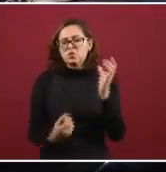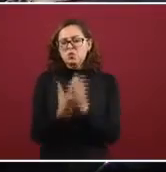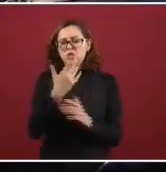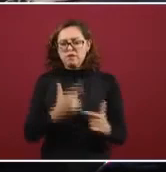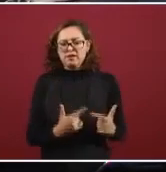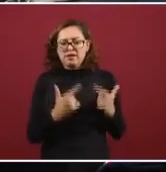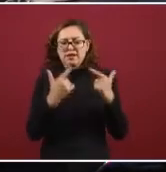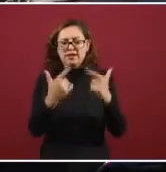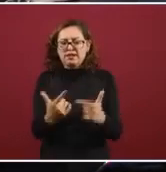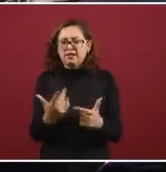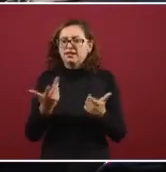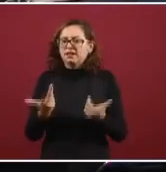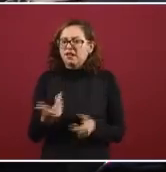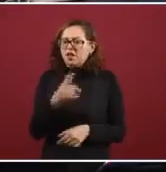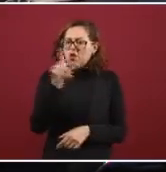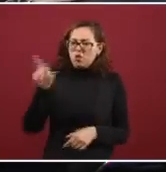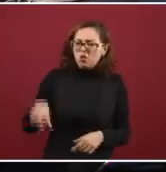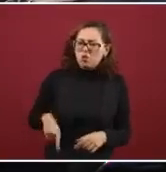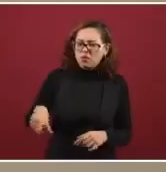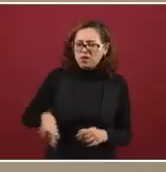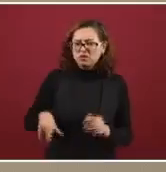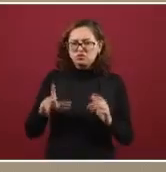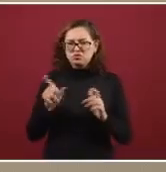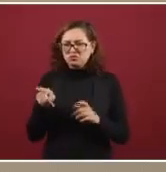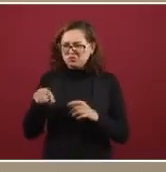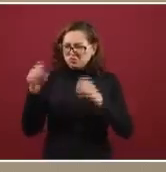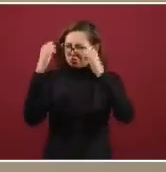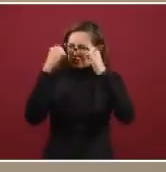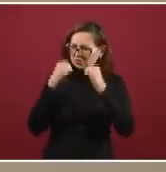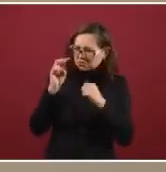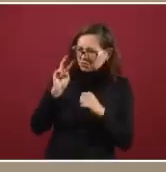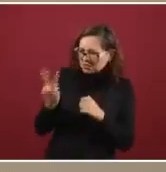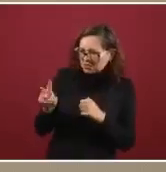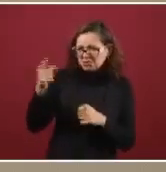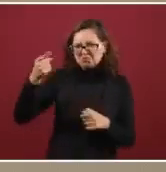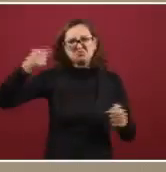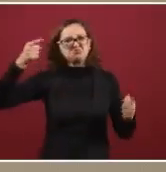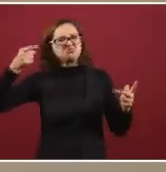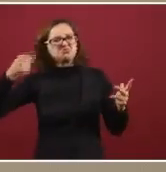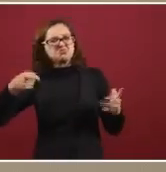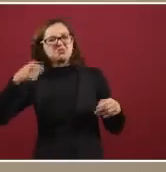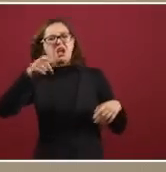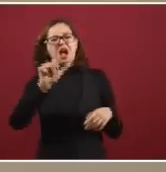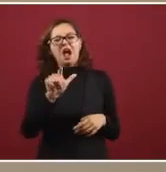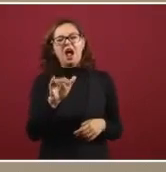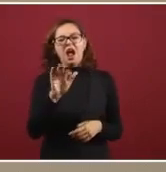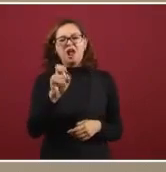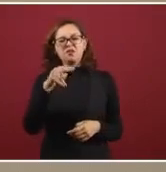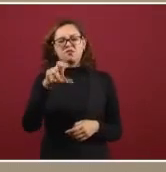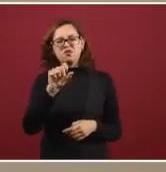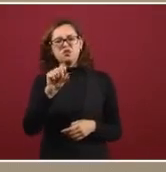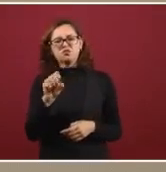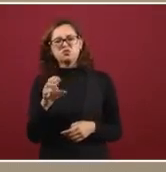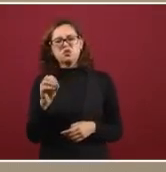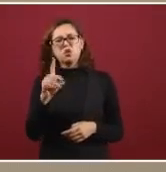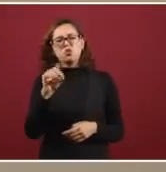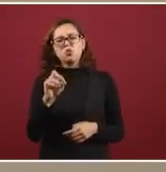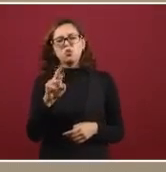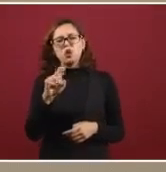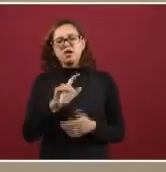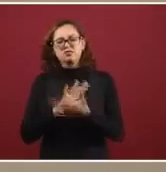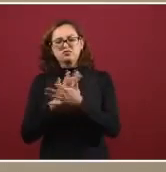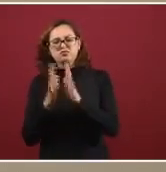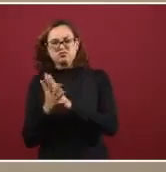el gobierno mexicano está revisando estas amenazas? Además acusan a Alfonso Durazo de estar con el cártel Jalisco Nueva Generación.